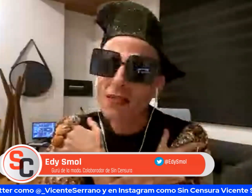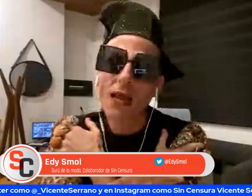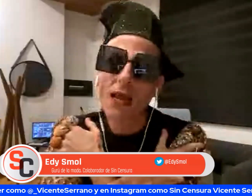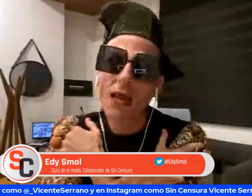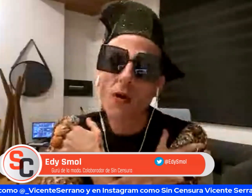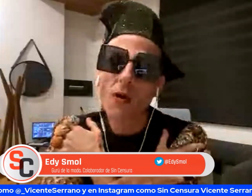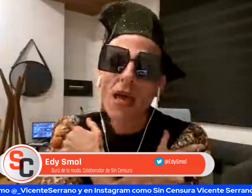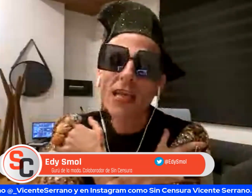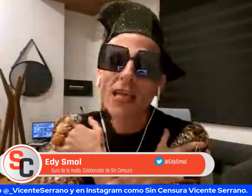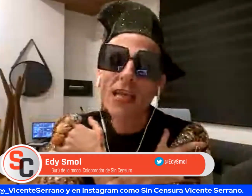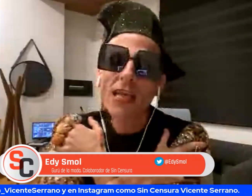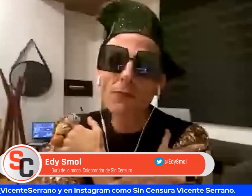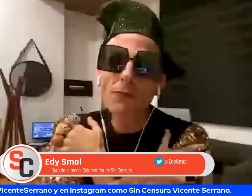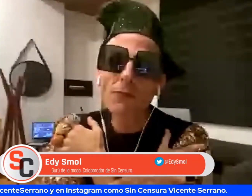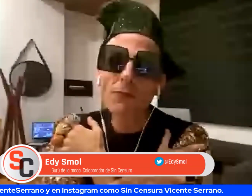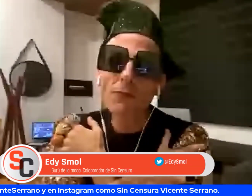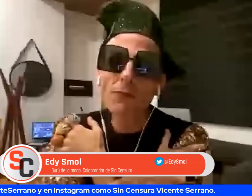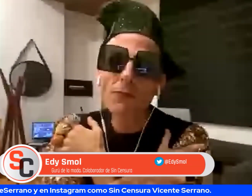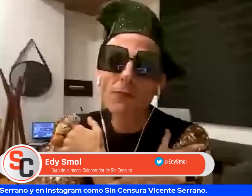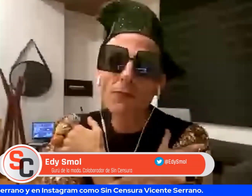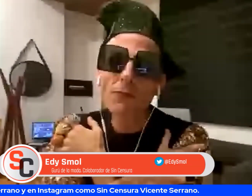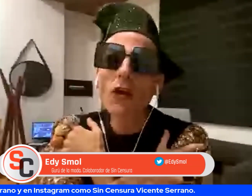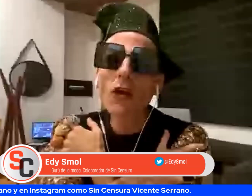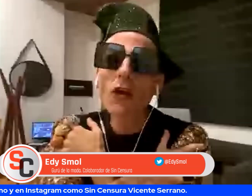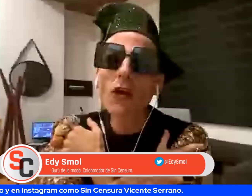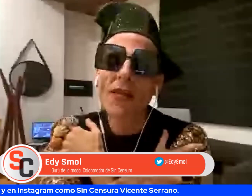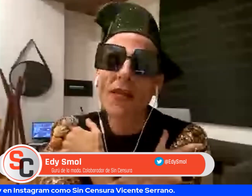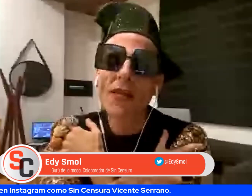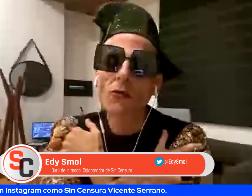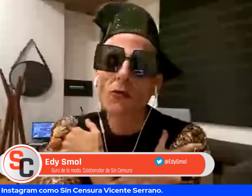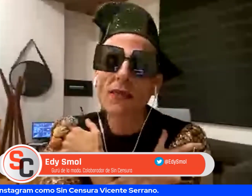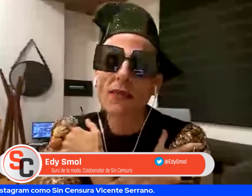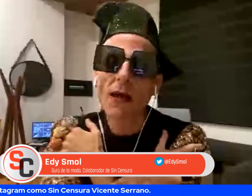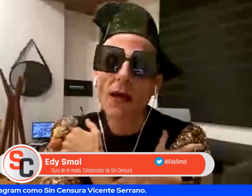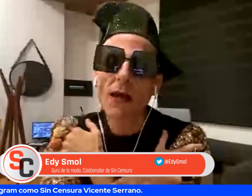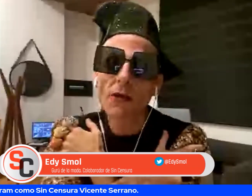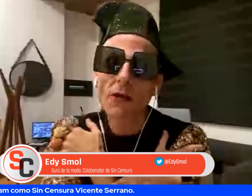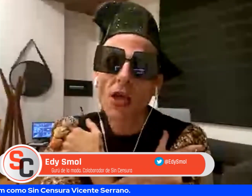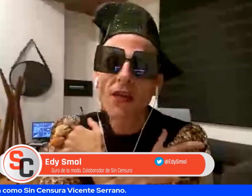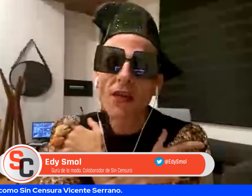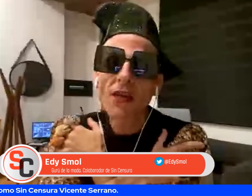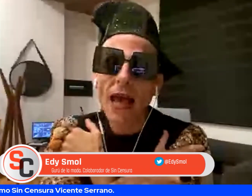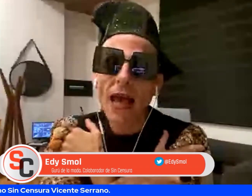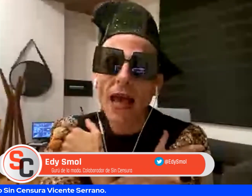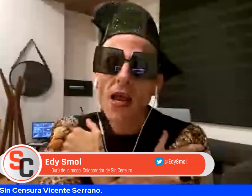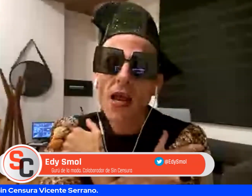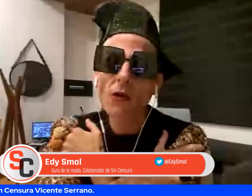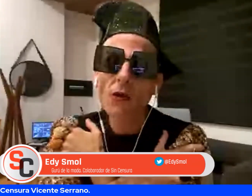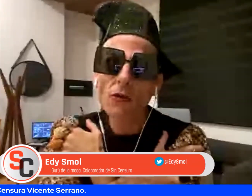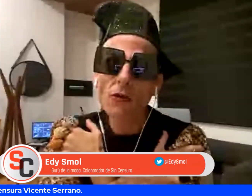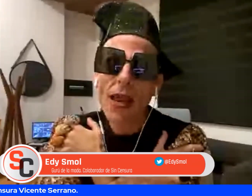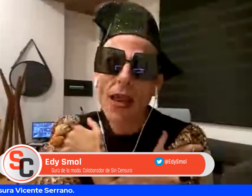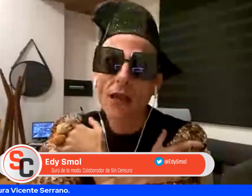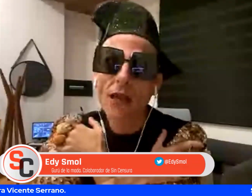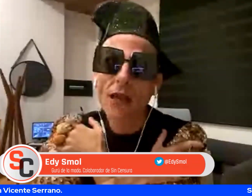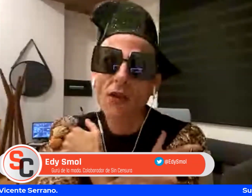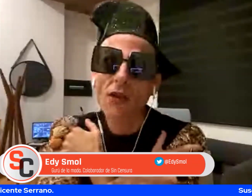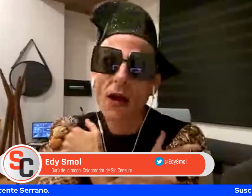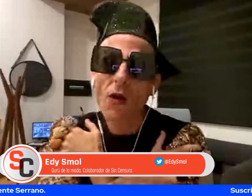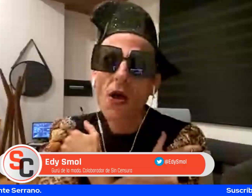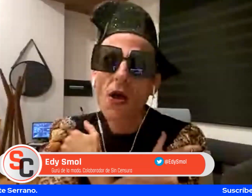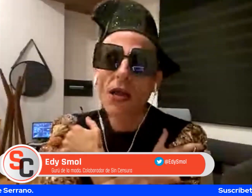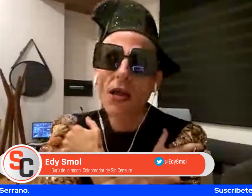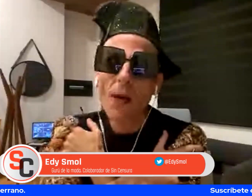esta pasión que le meto es porque quiero que despierten y no quiero que se dejen en sus casas ser abusados, ni en la calle, ni en una escuela, ni en un